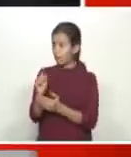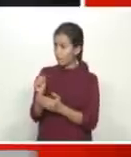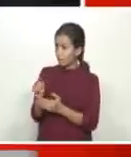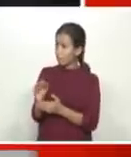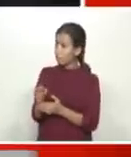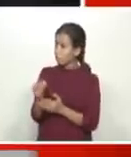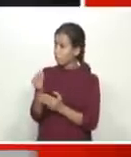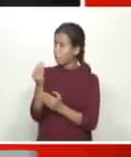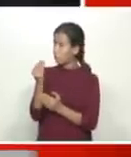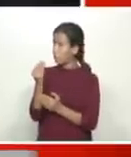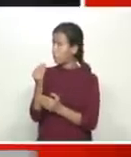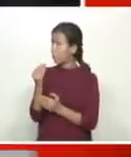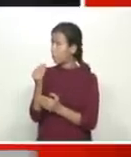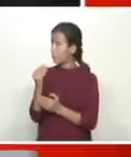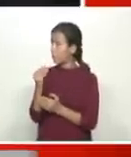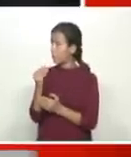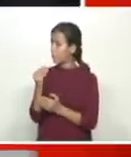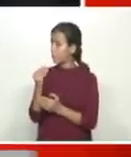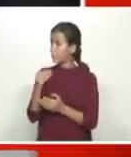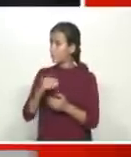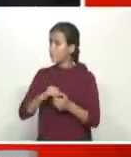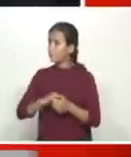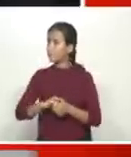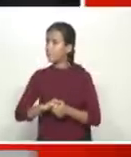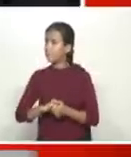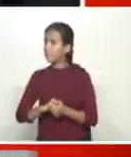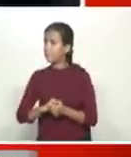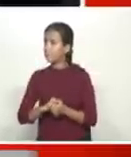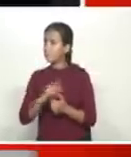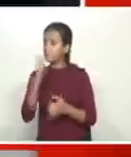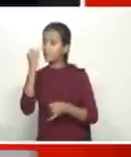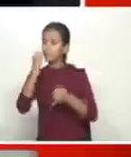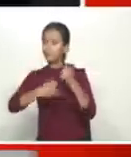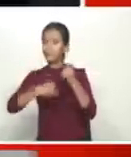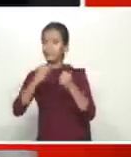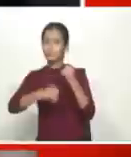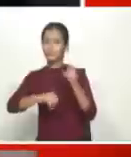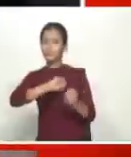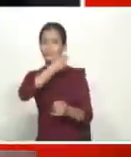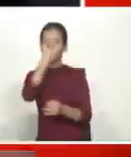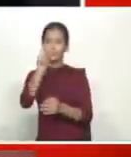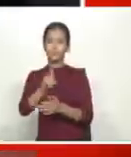igual a mí le vas a entender entonces que el poder. La última. El poder es un.